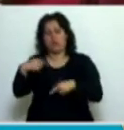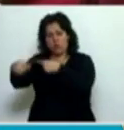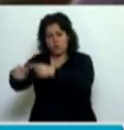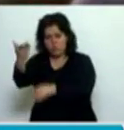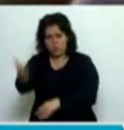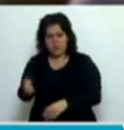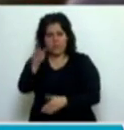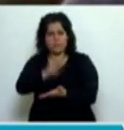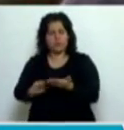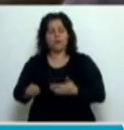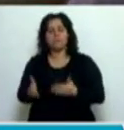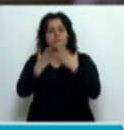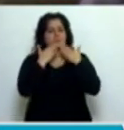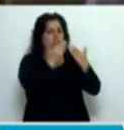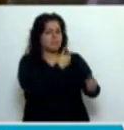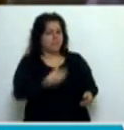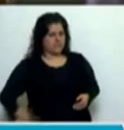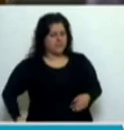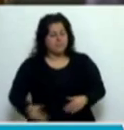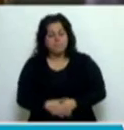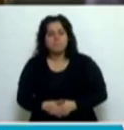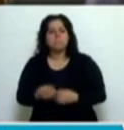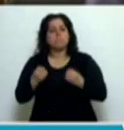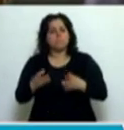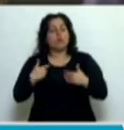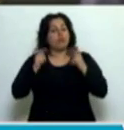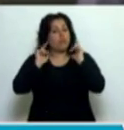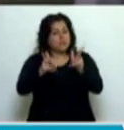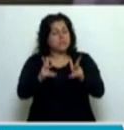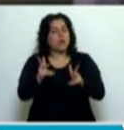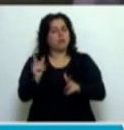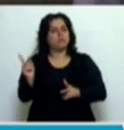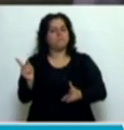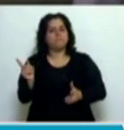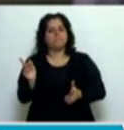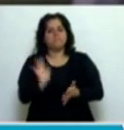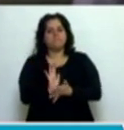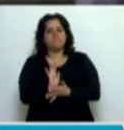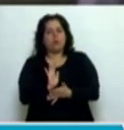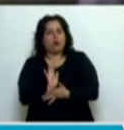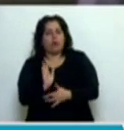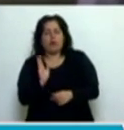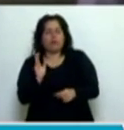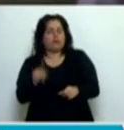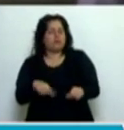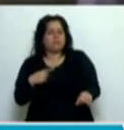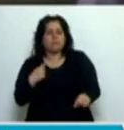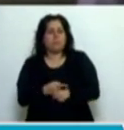diputado. Gracias, presidenta. Decía que no podemos pensar que hay un